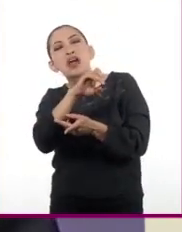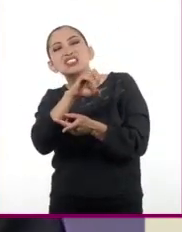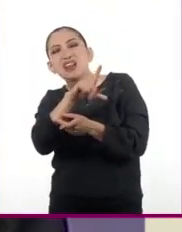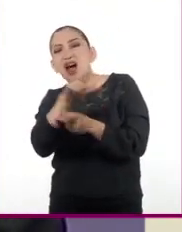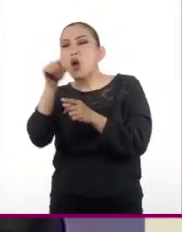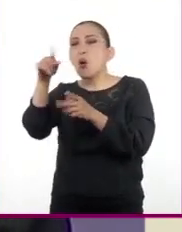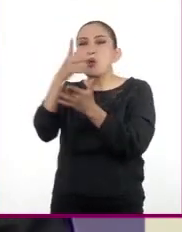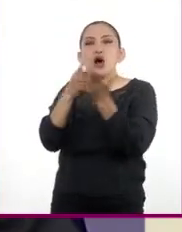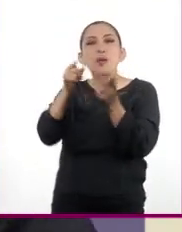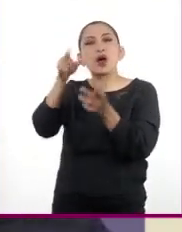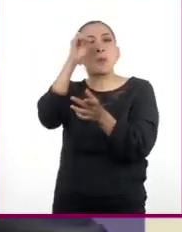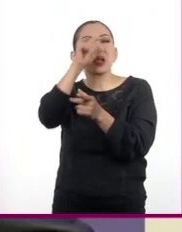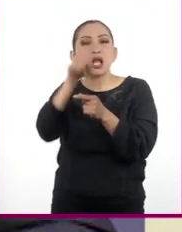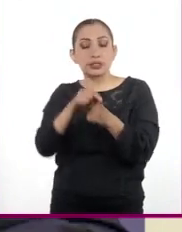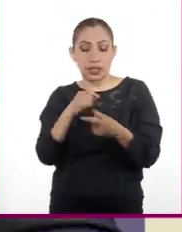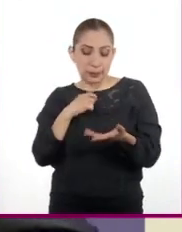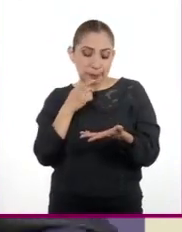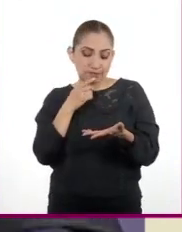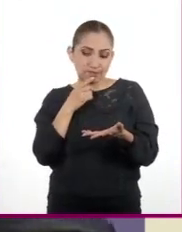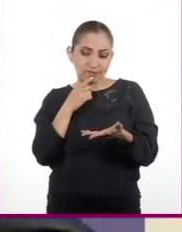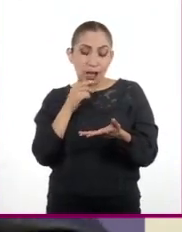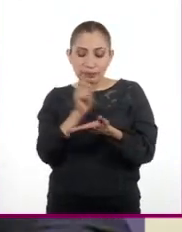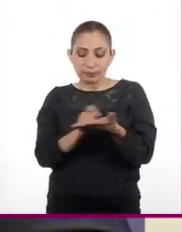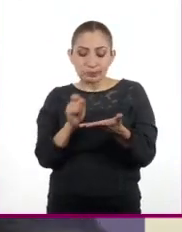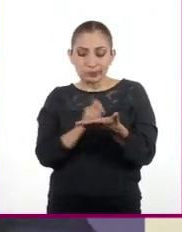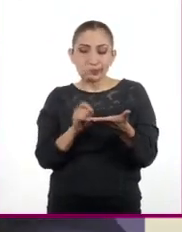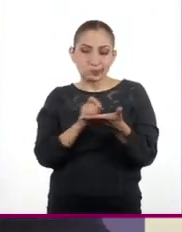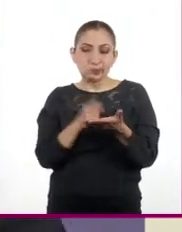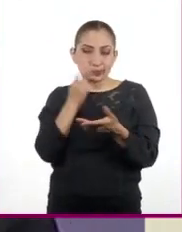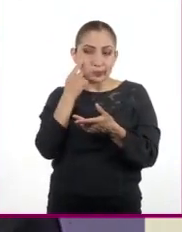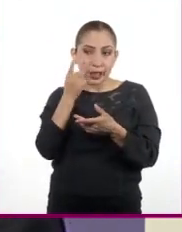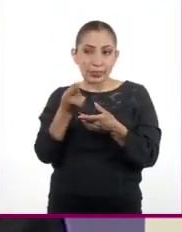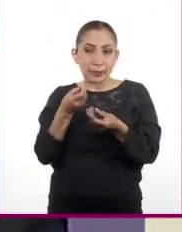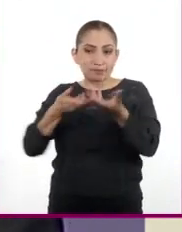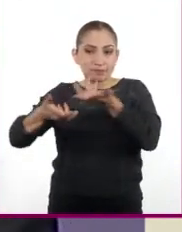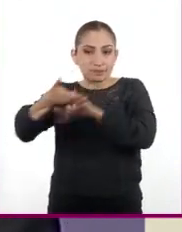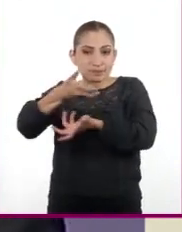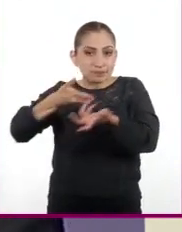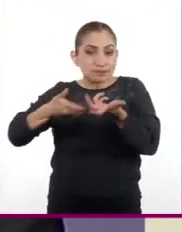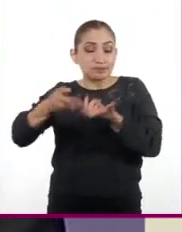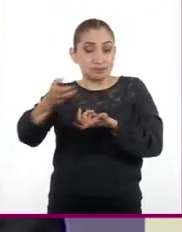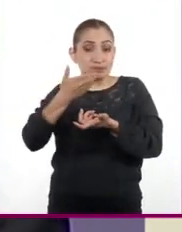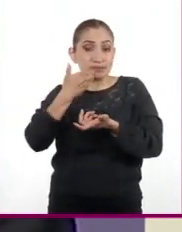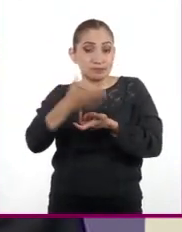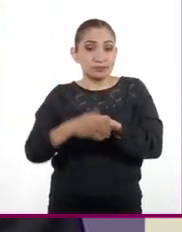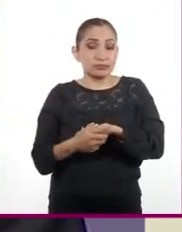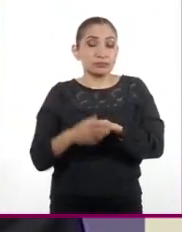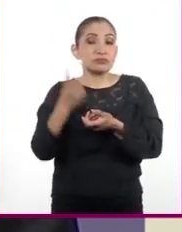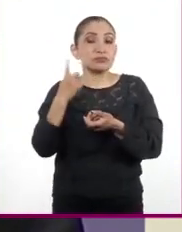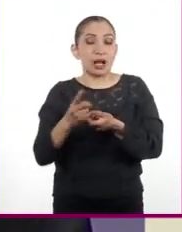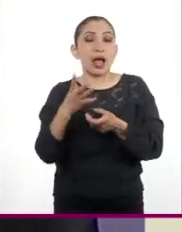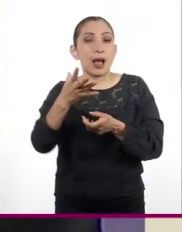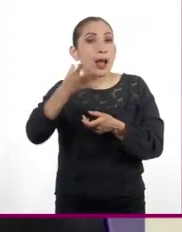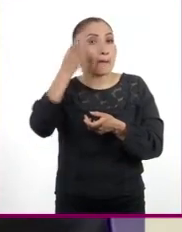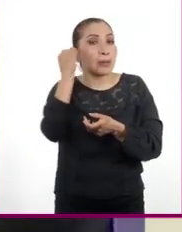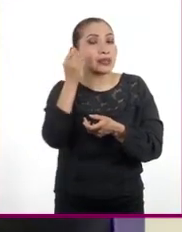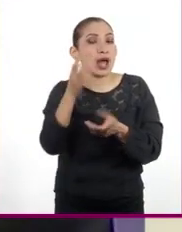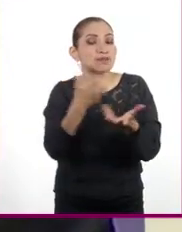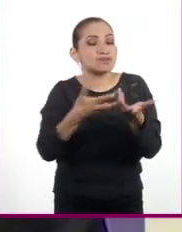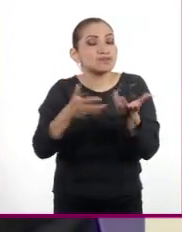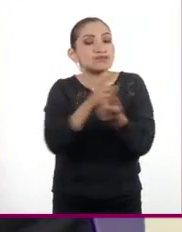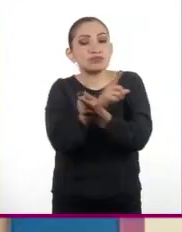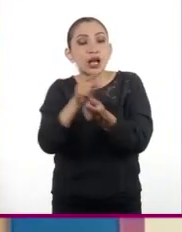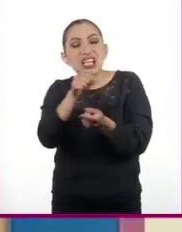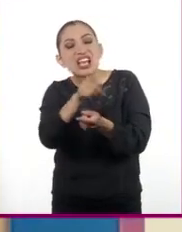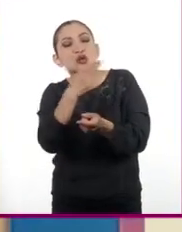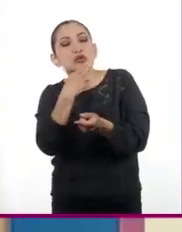programas, y esto se convierte en algo de ida y regreso, lo cual es muy bueno para que aprendamos a convivir con los